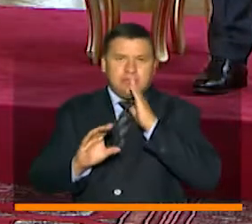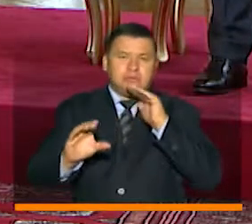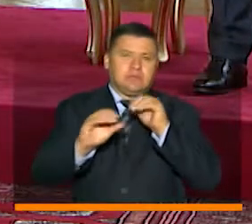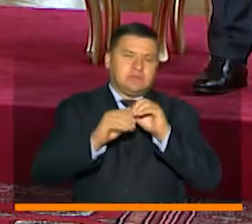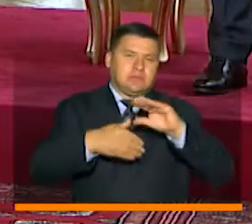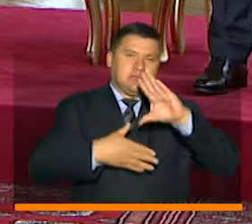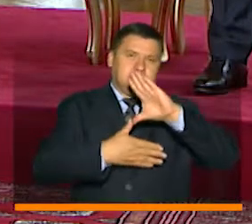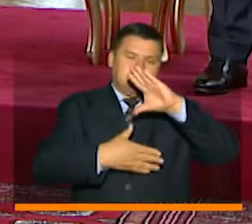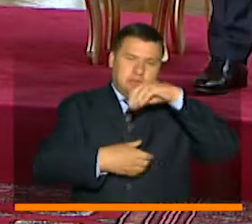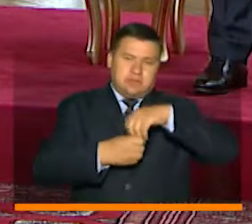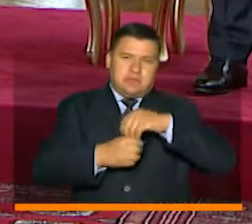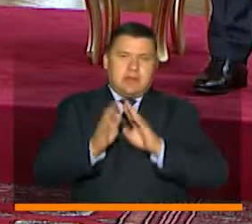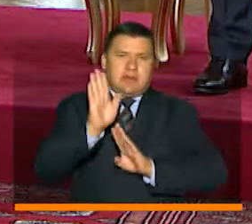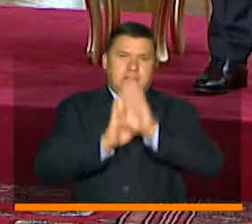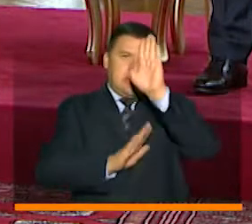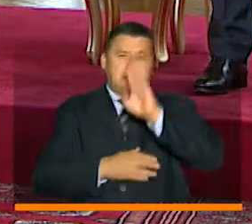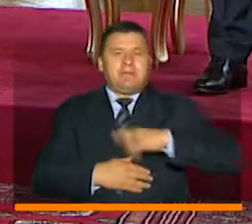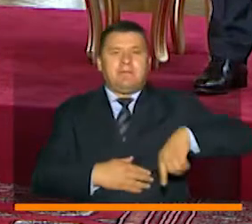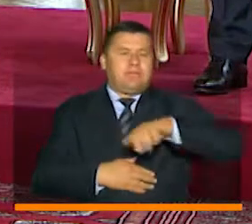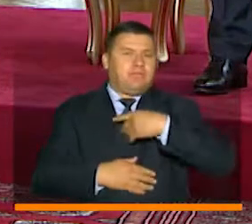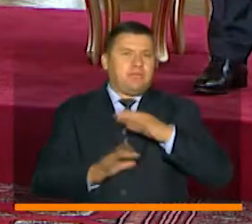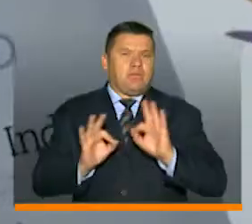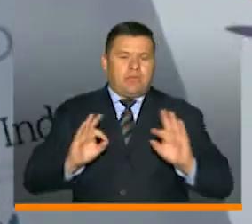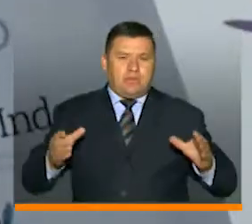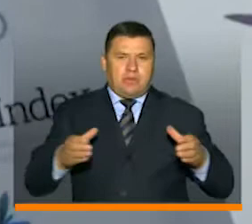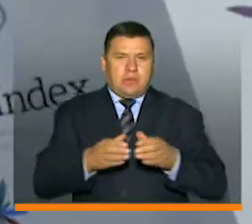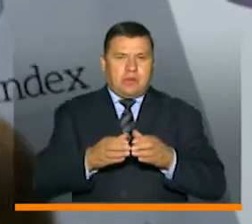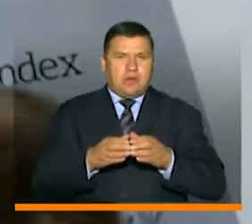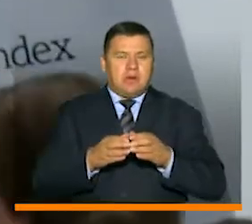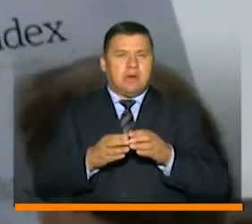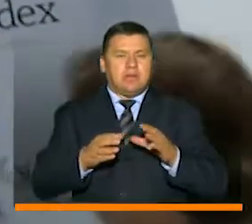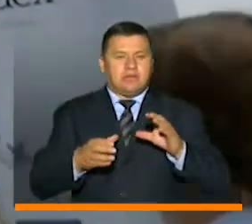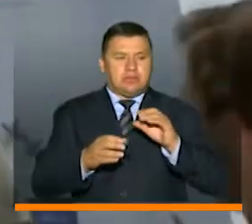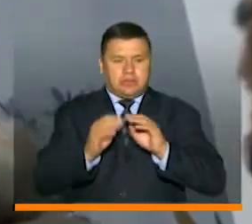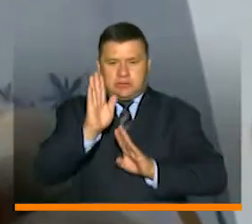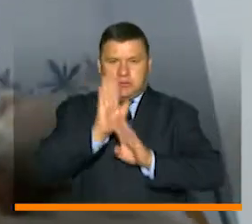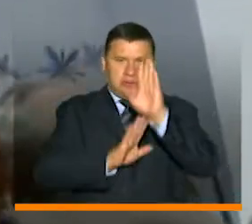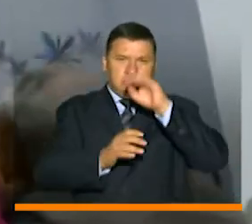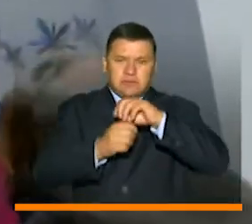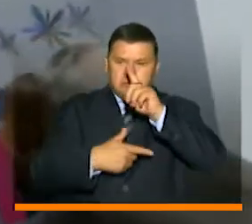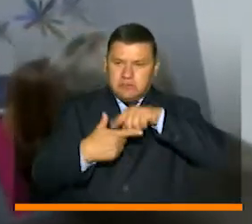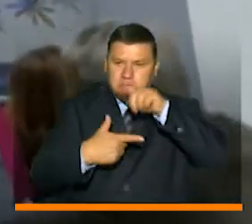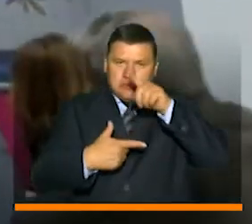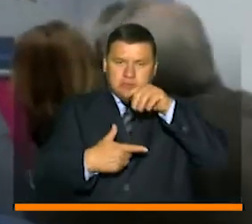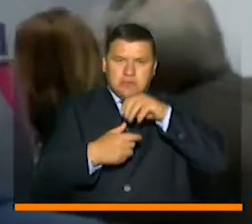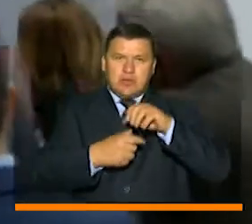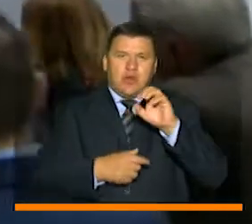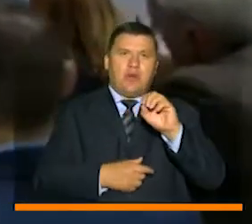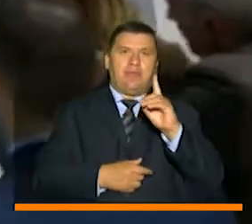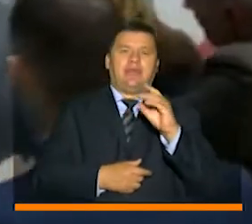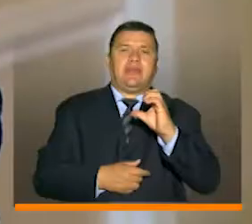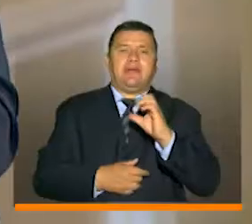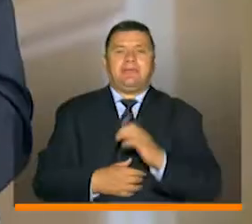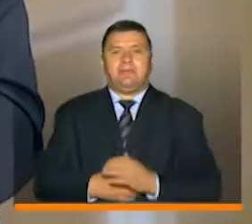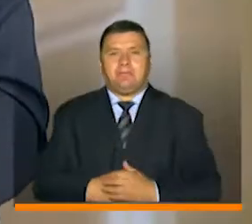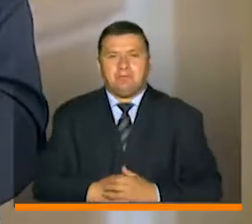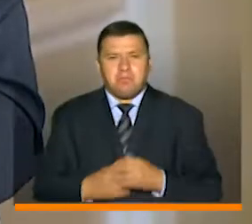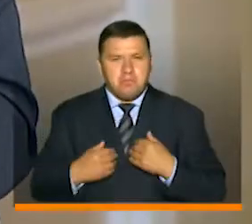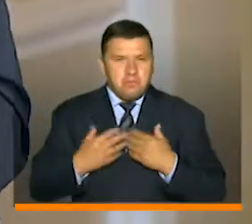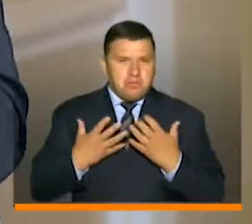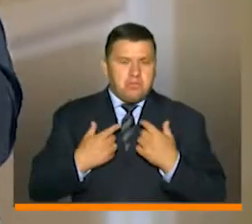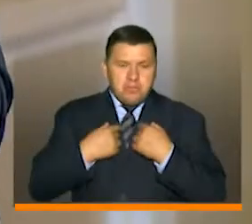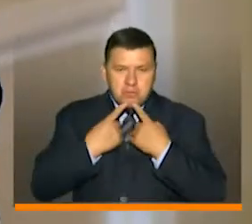Banco Interamericano de Desarrollo y la Organización para la Cooperación y el Desarrollo Económicos, OCDE. Y yo quiero hoy